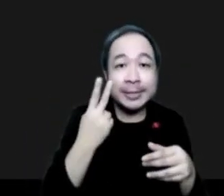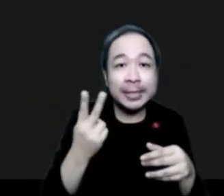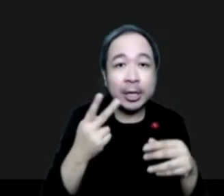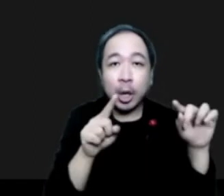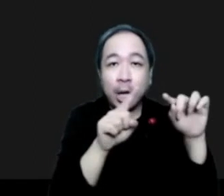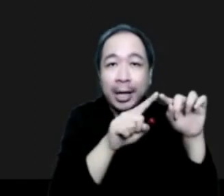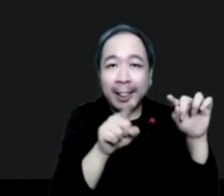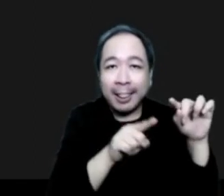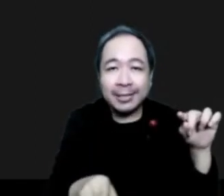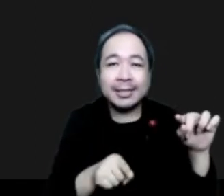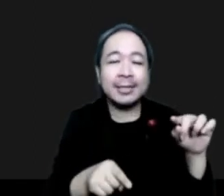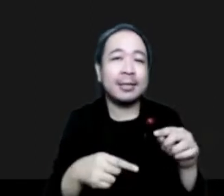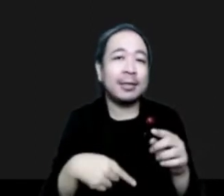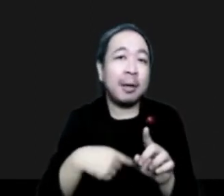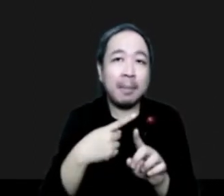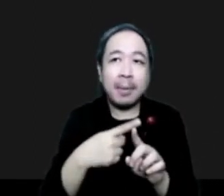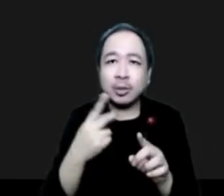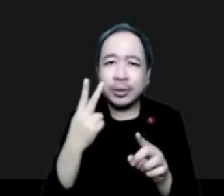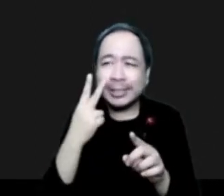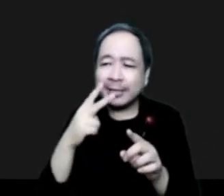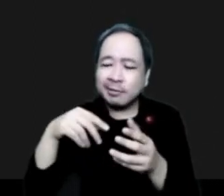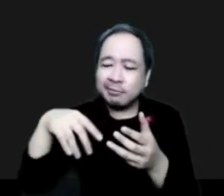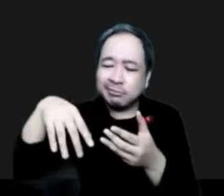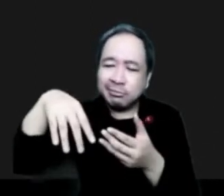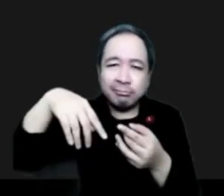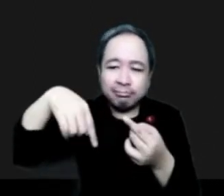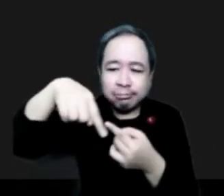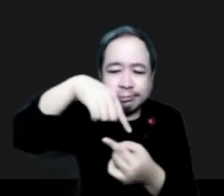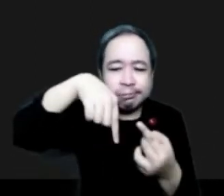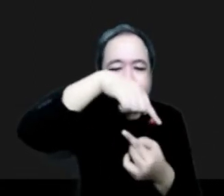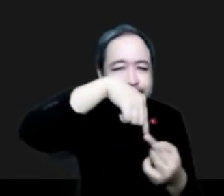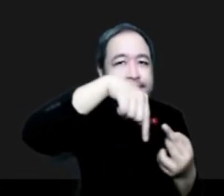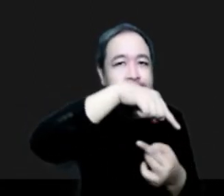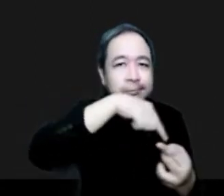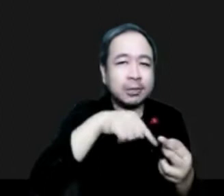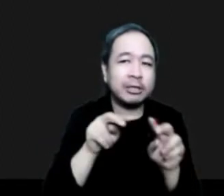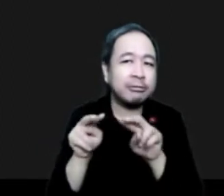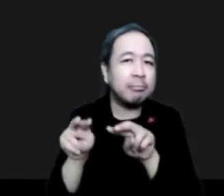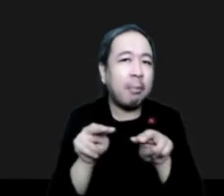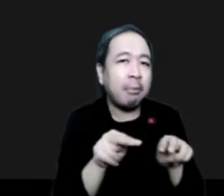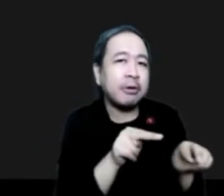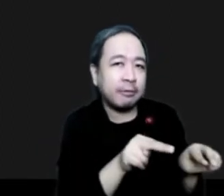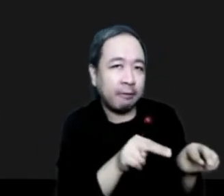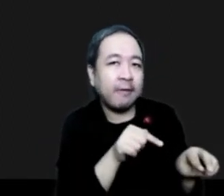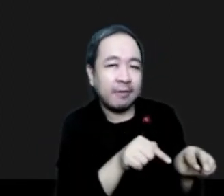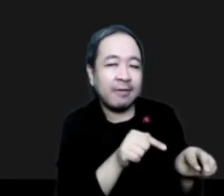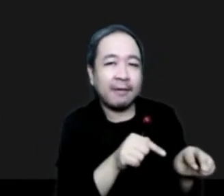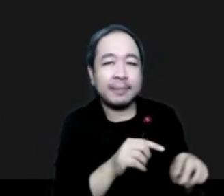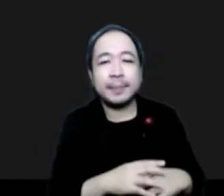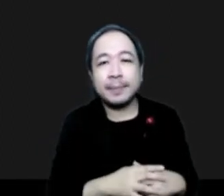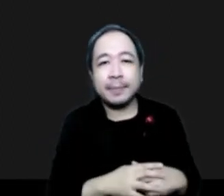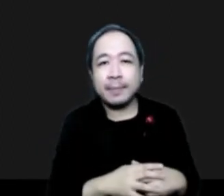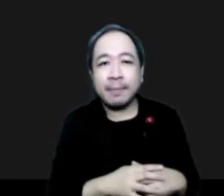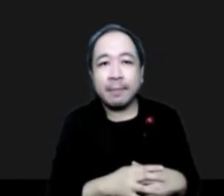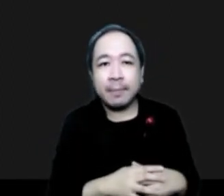tropicales. Esto, las lecciones aprendidas de esto es que el trabajo como